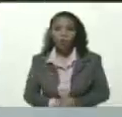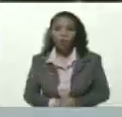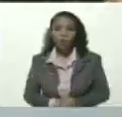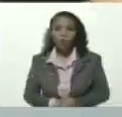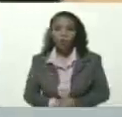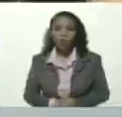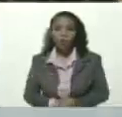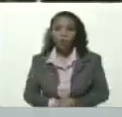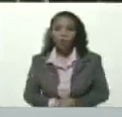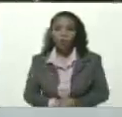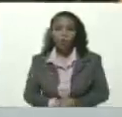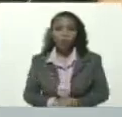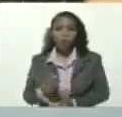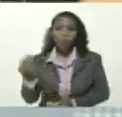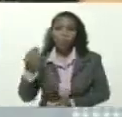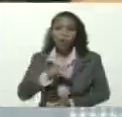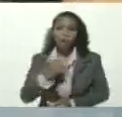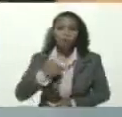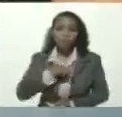además,